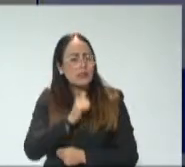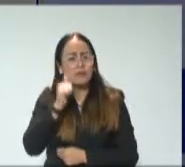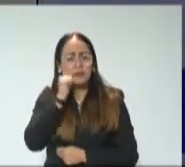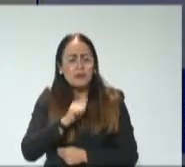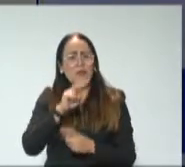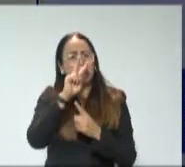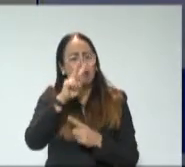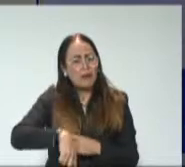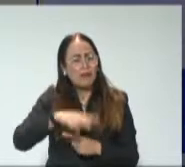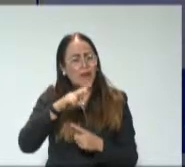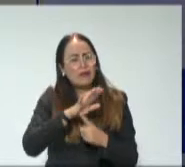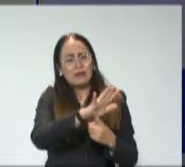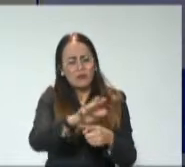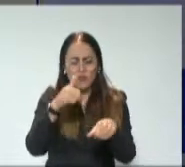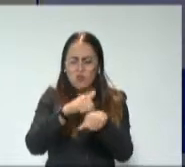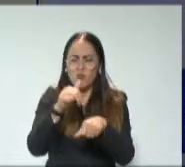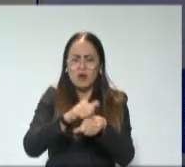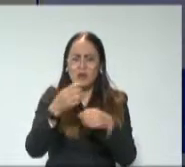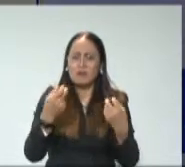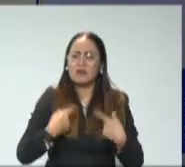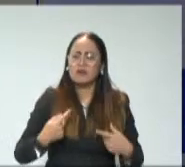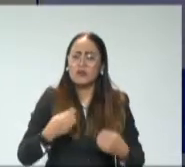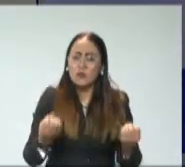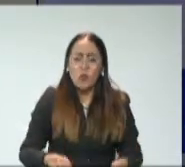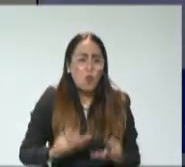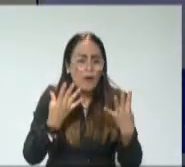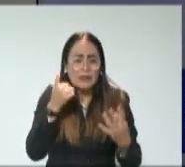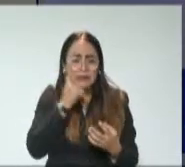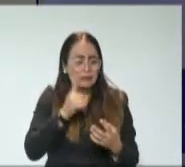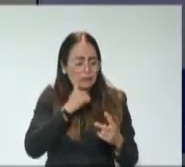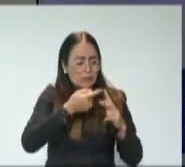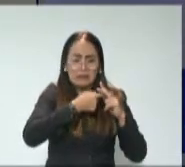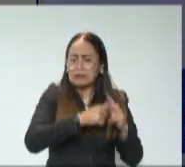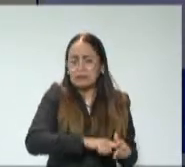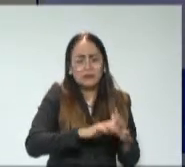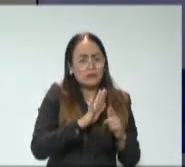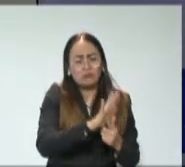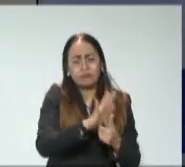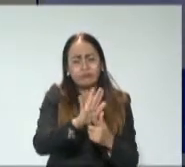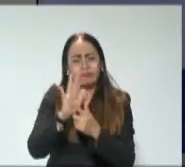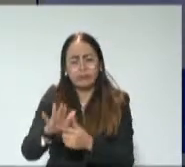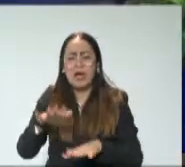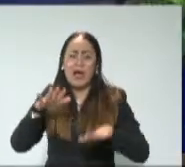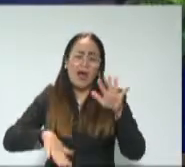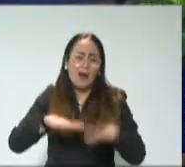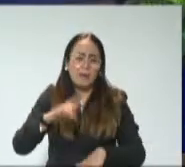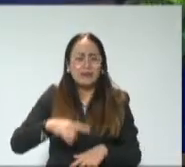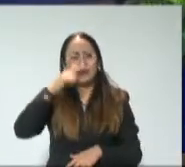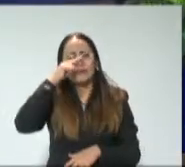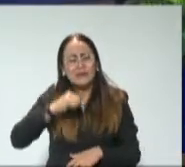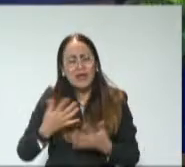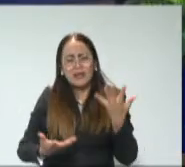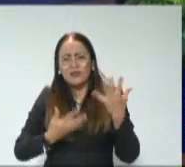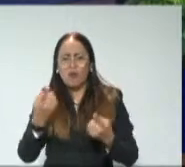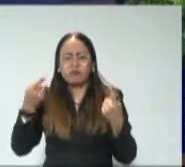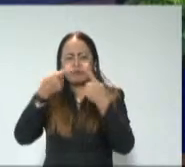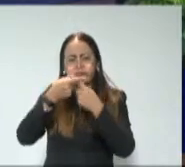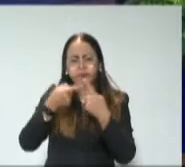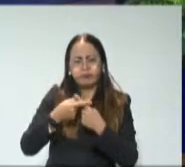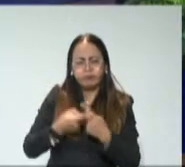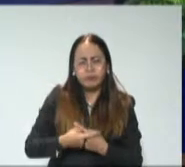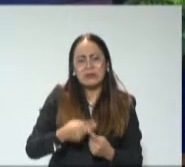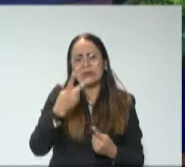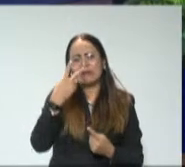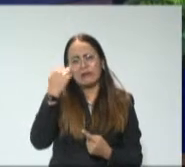cifras desde el principio si ha habido como es entendible que lo ha habido titubeos o diferencias o fusiones en la marcha de